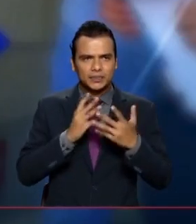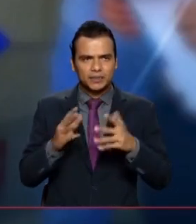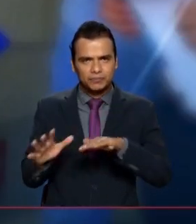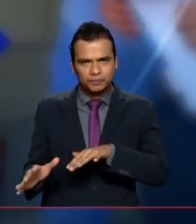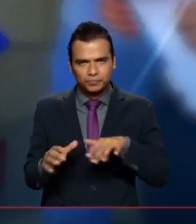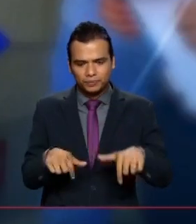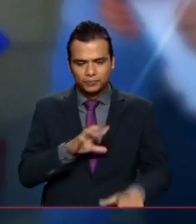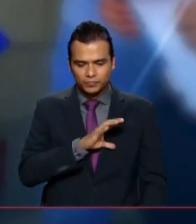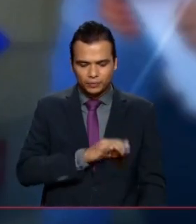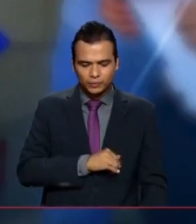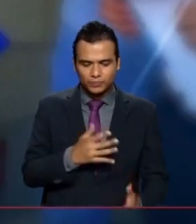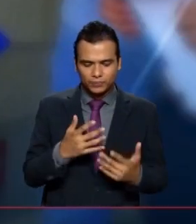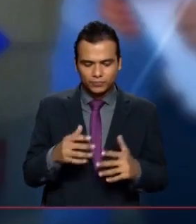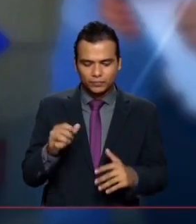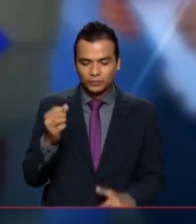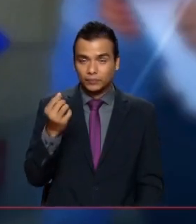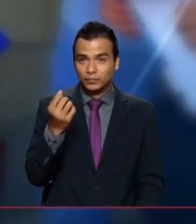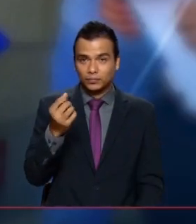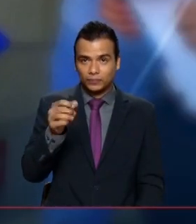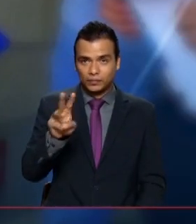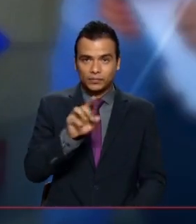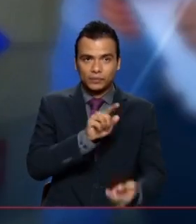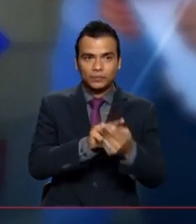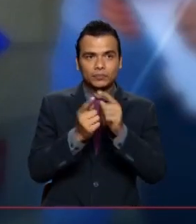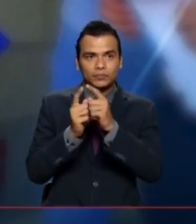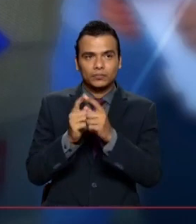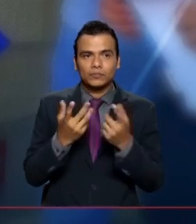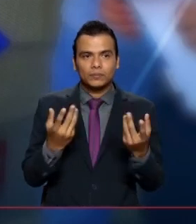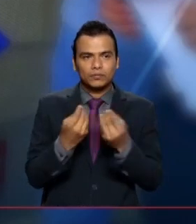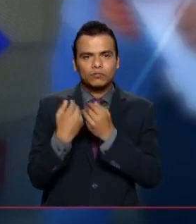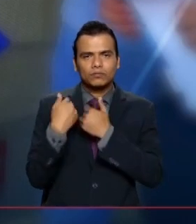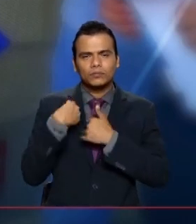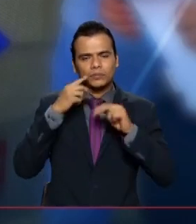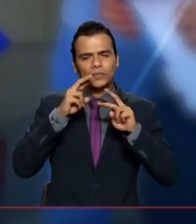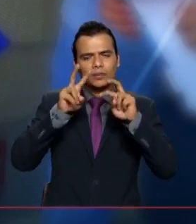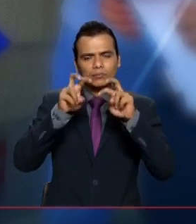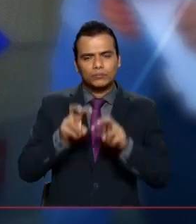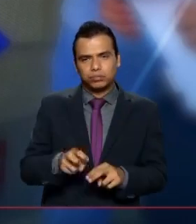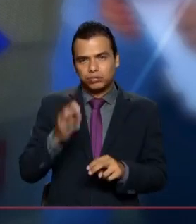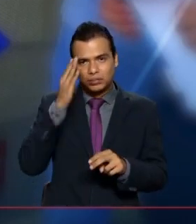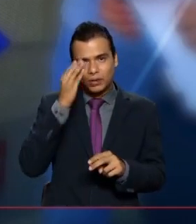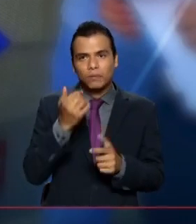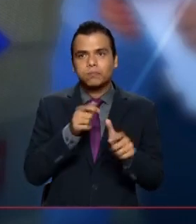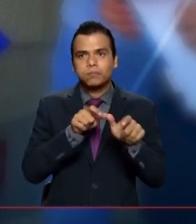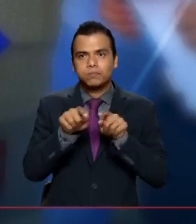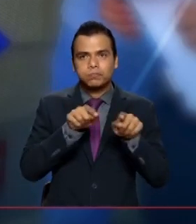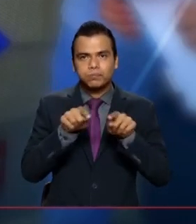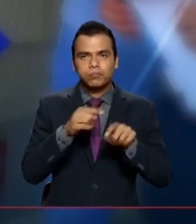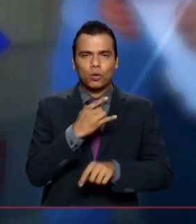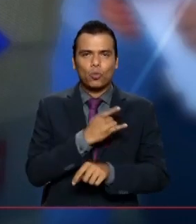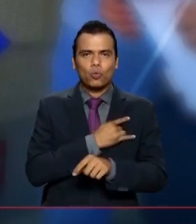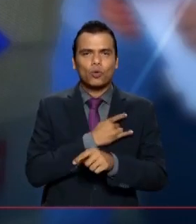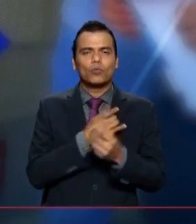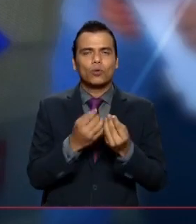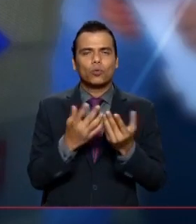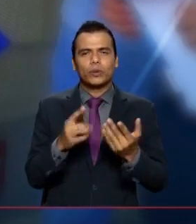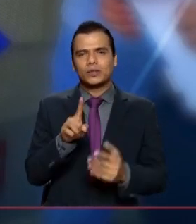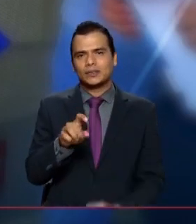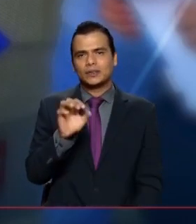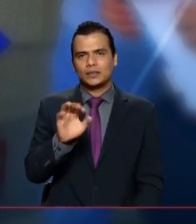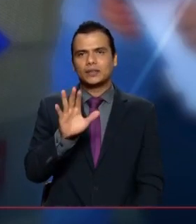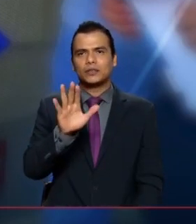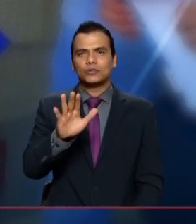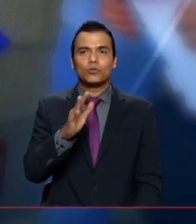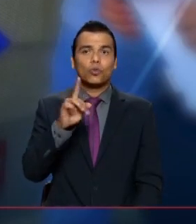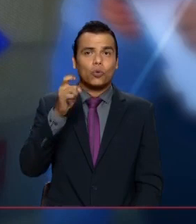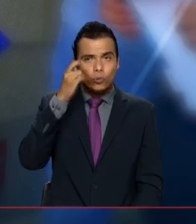En Cali se llevó a cabo el 13º encuentro de investigación formativa con más de 60 instituciones de educación superior públicas y